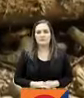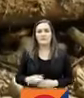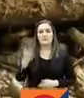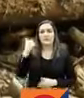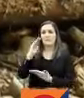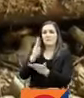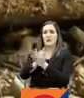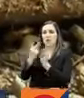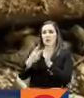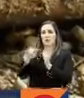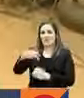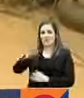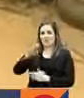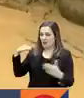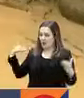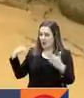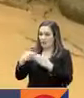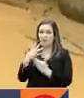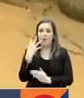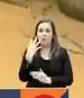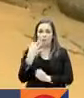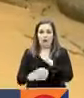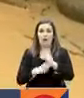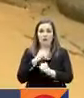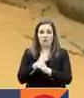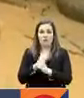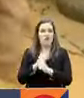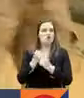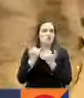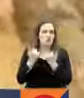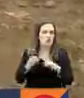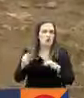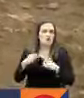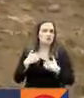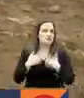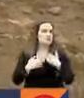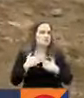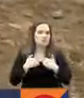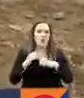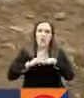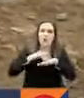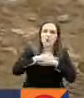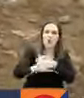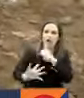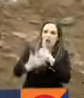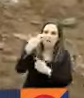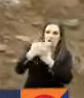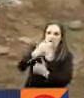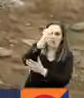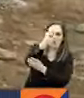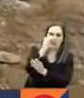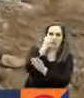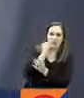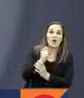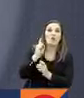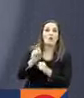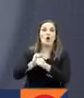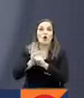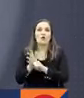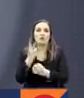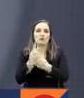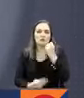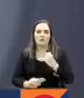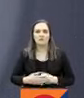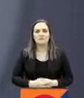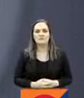después, los mocoanos siguen viviendo las consecuencias de la avalancha. El rezago en la reconstrucción de la ciudad se debe en gran parte a la pandemia. Y el año